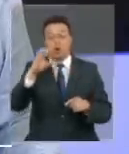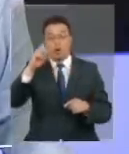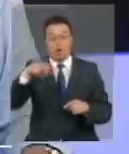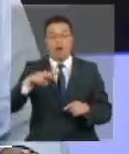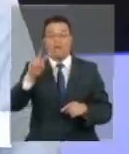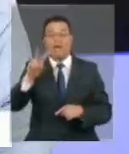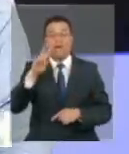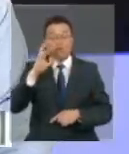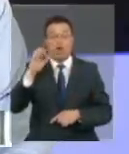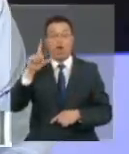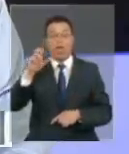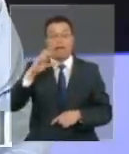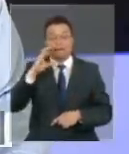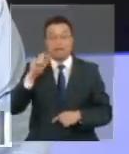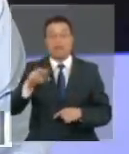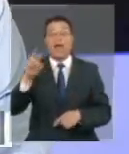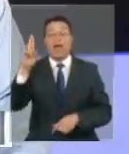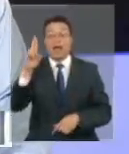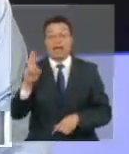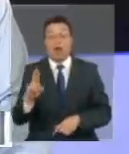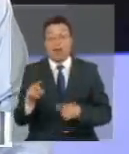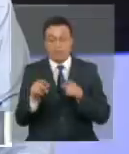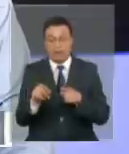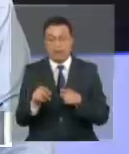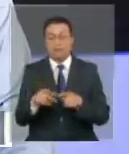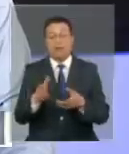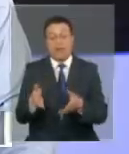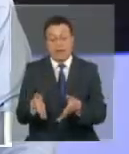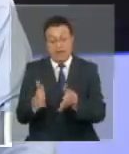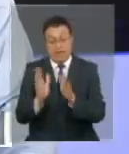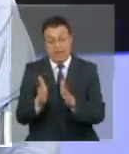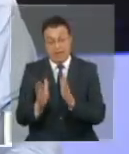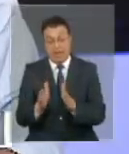los robos con violencia. Recoleta, la calle